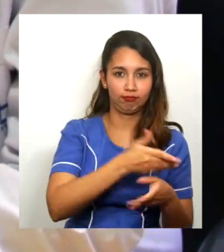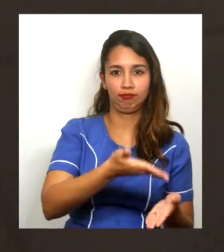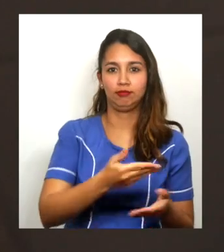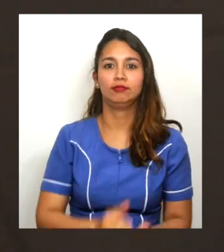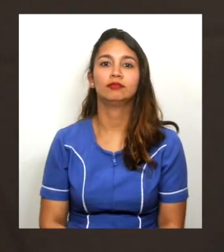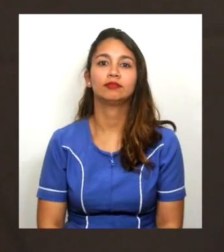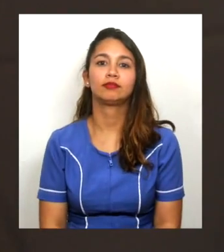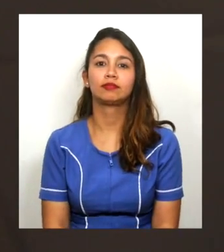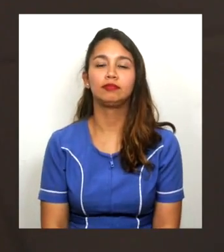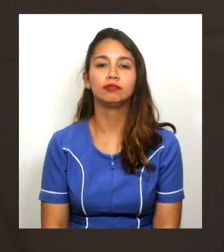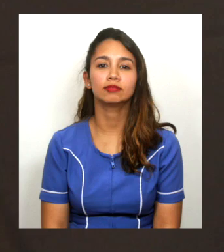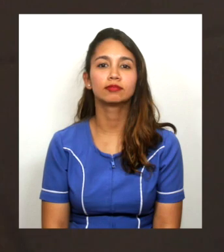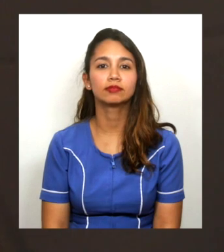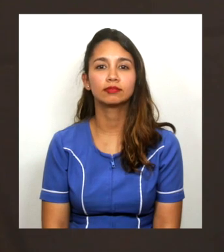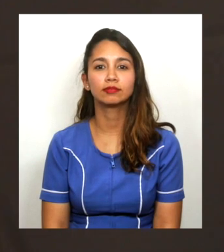mundo.